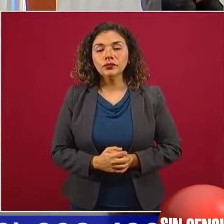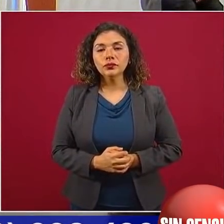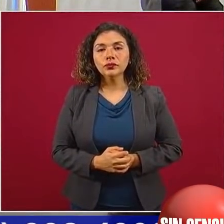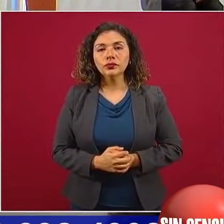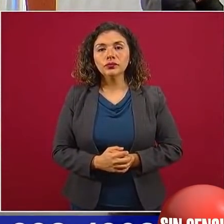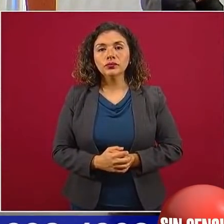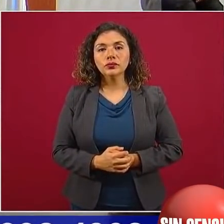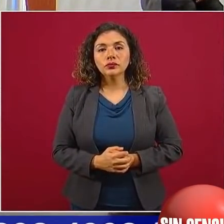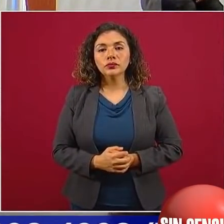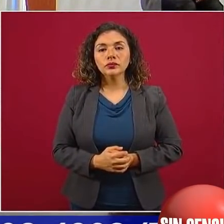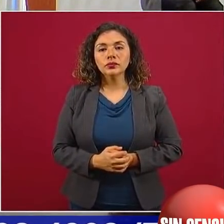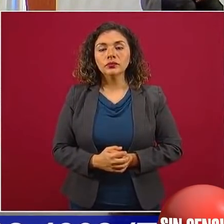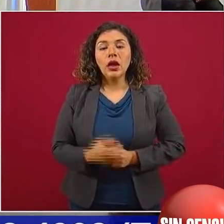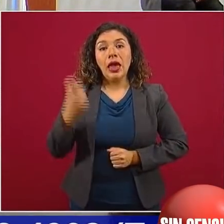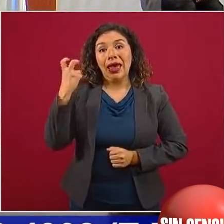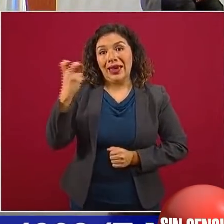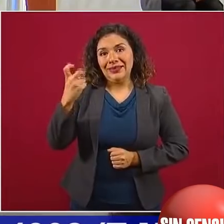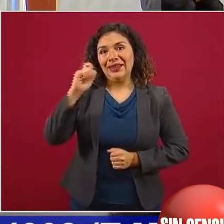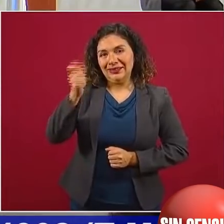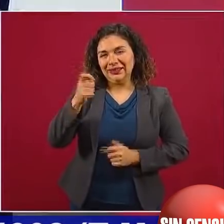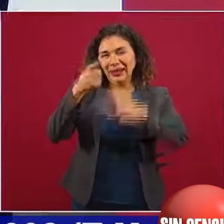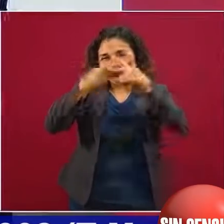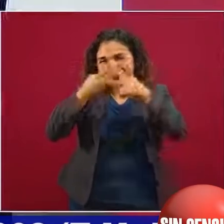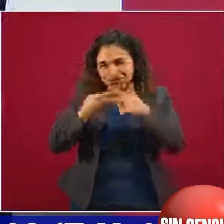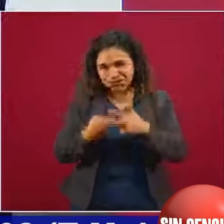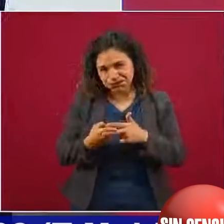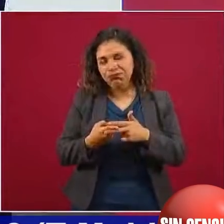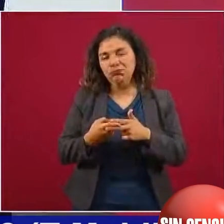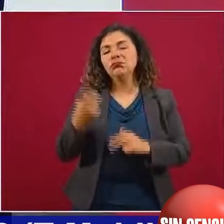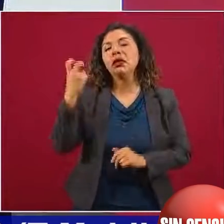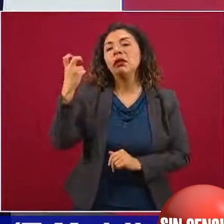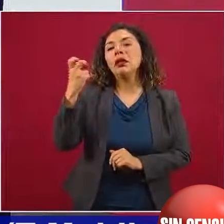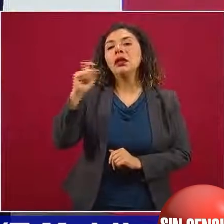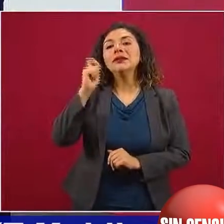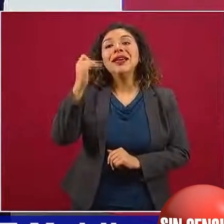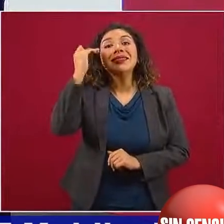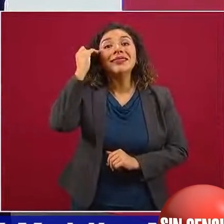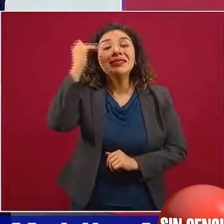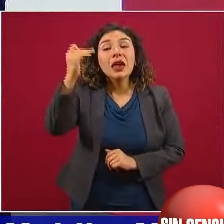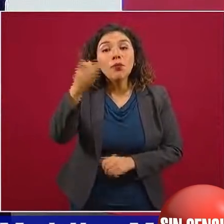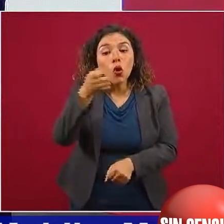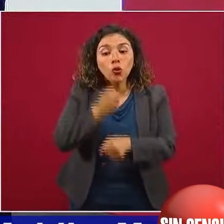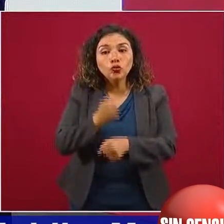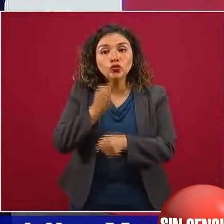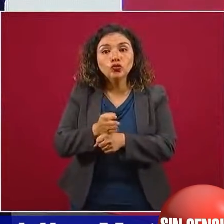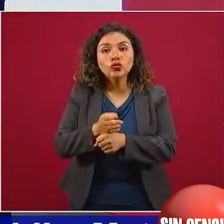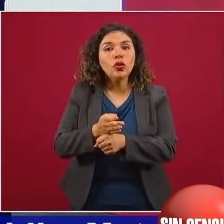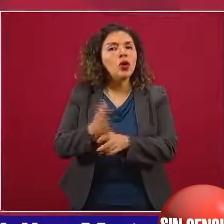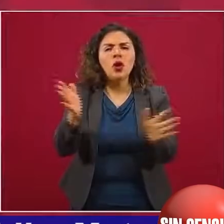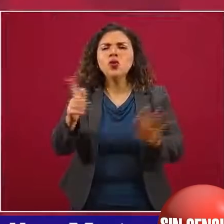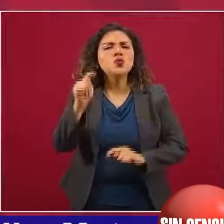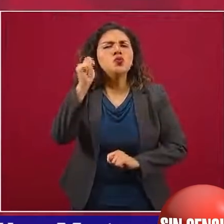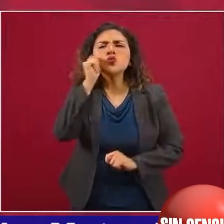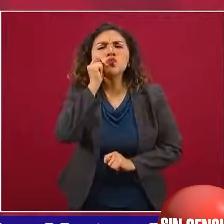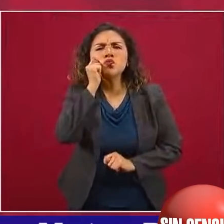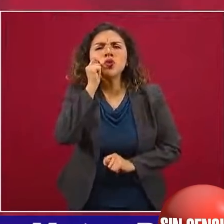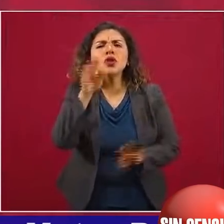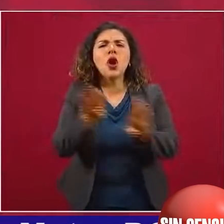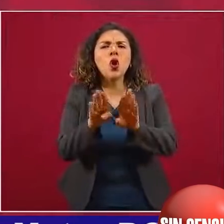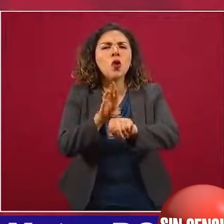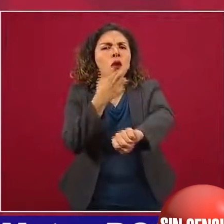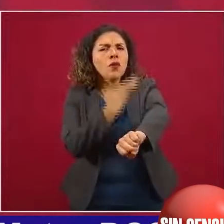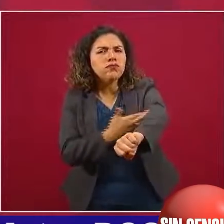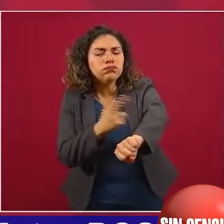Aquí está la estimación, y entonces aquí lo que tenemos es en tiempo real, independientemente del proceso